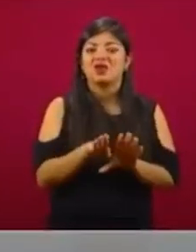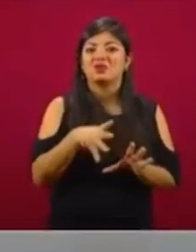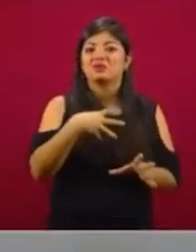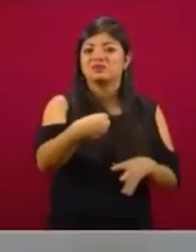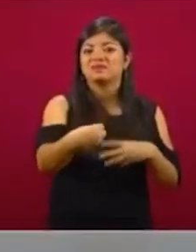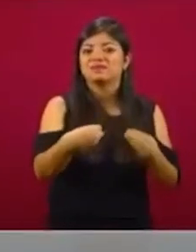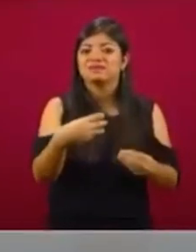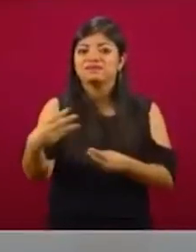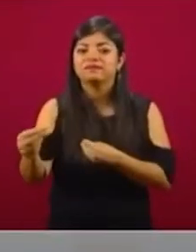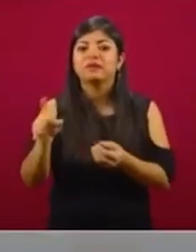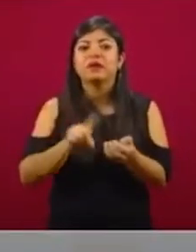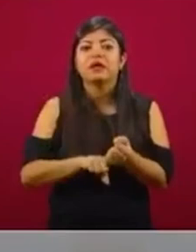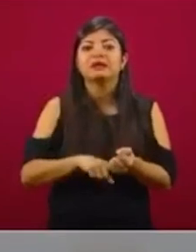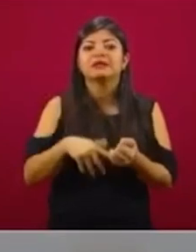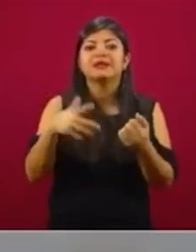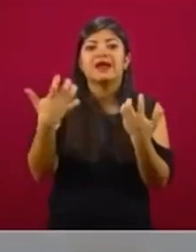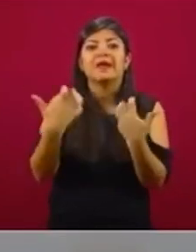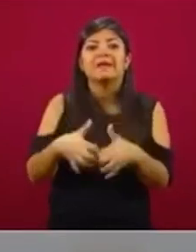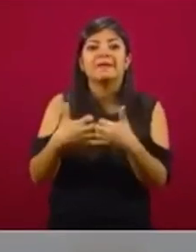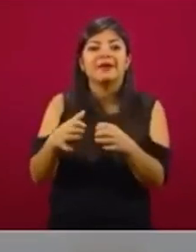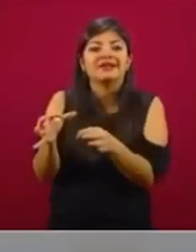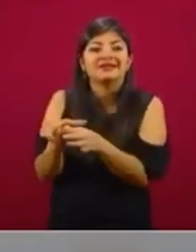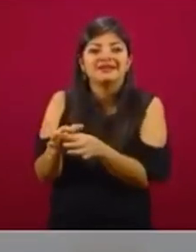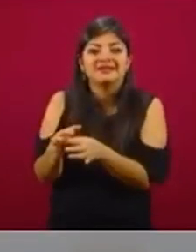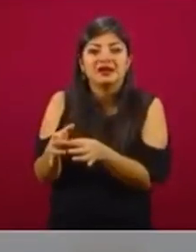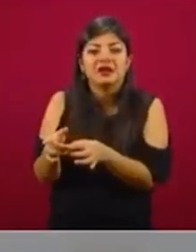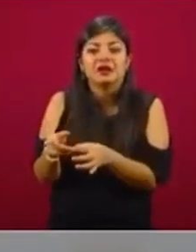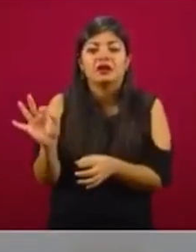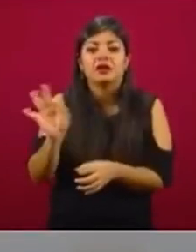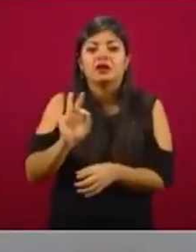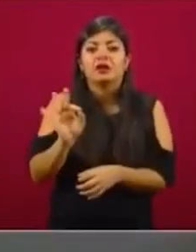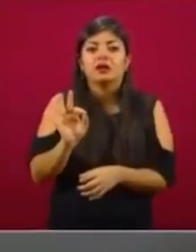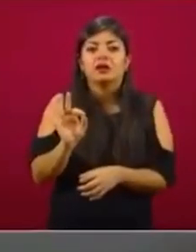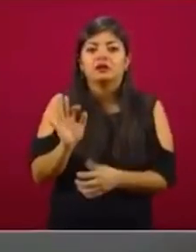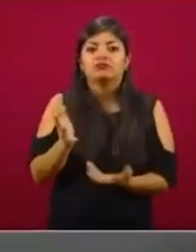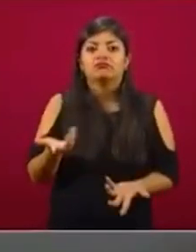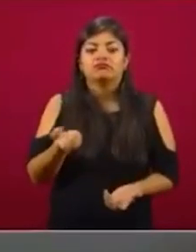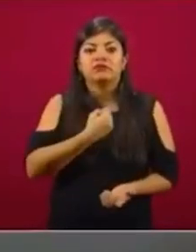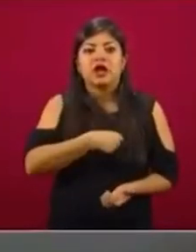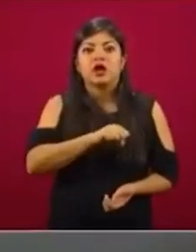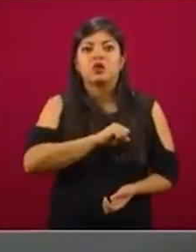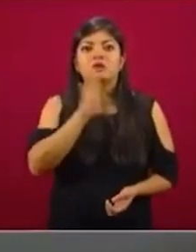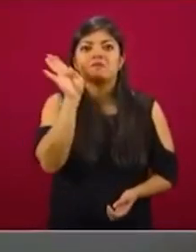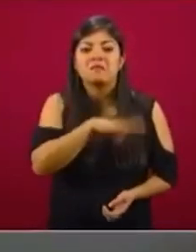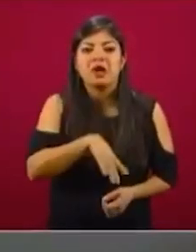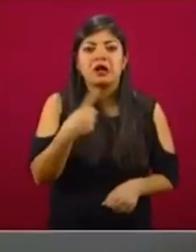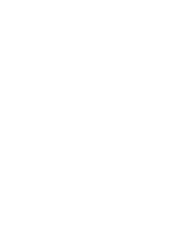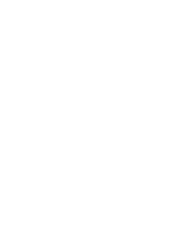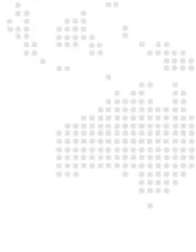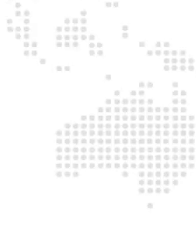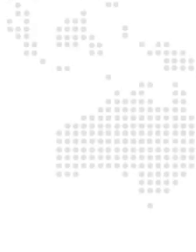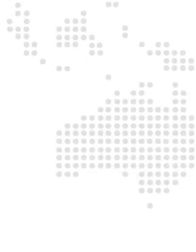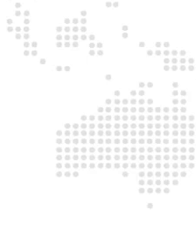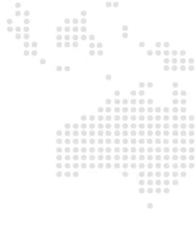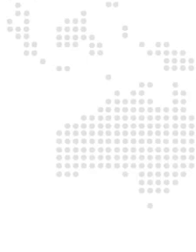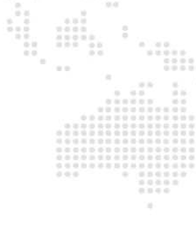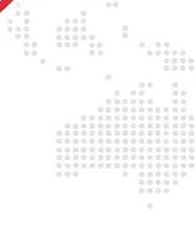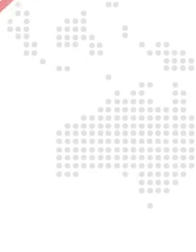los microempresarios que estamos ayudando estén afectados por un tema de salud. La siguiente, por favor.